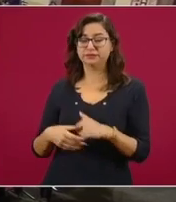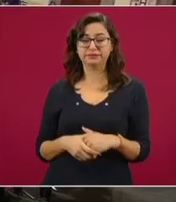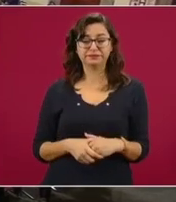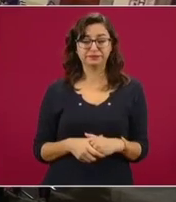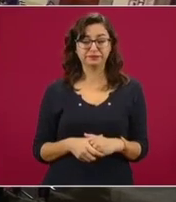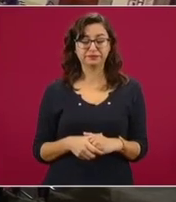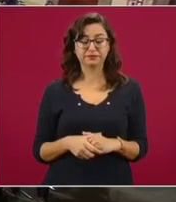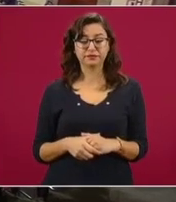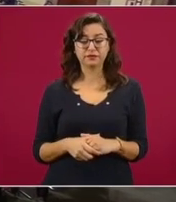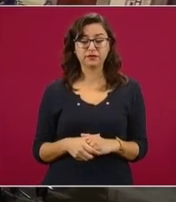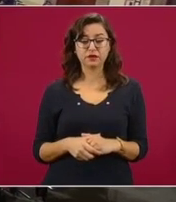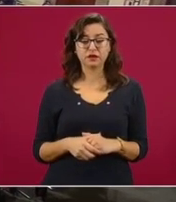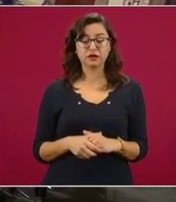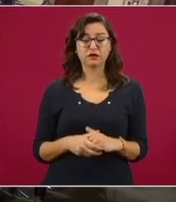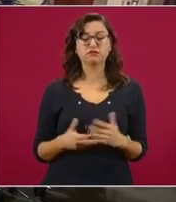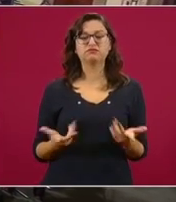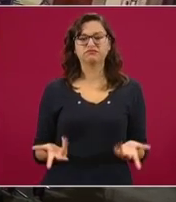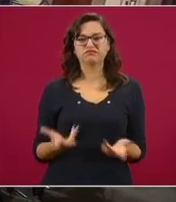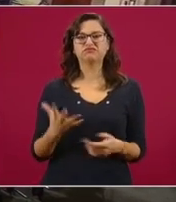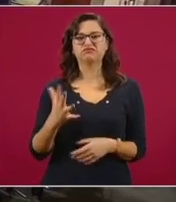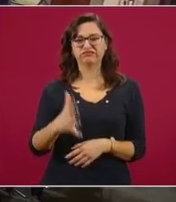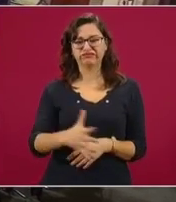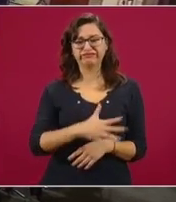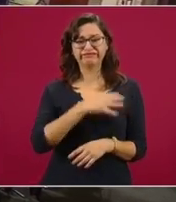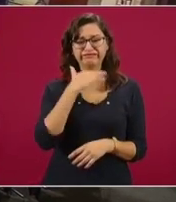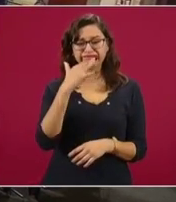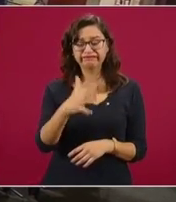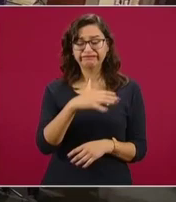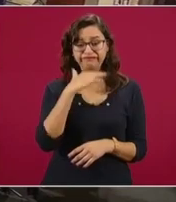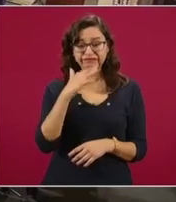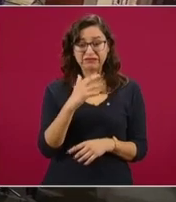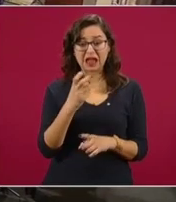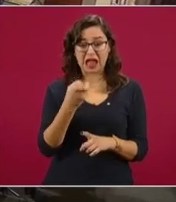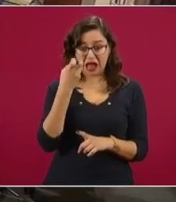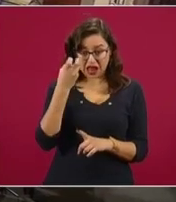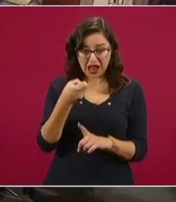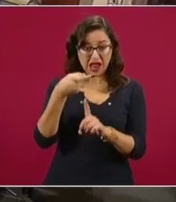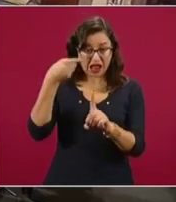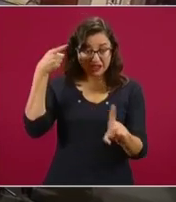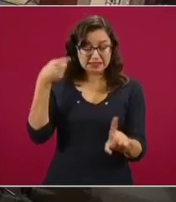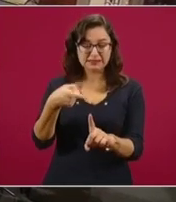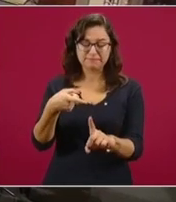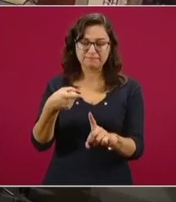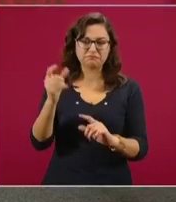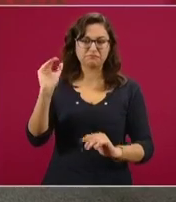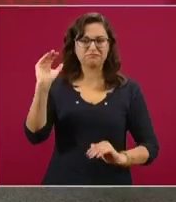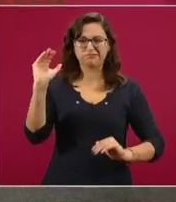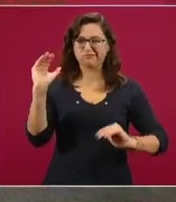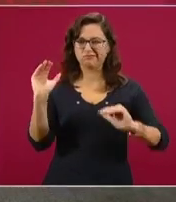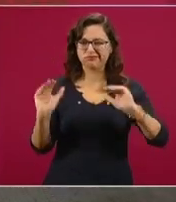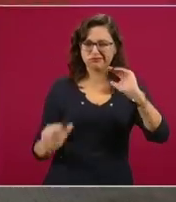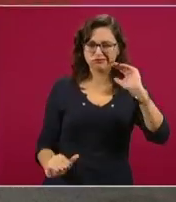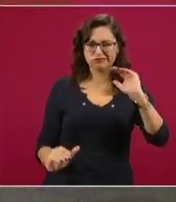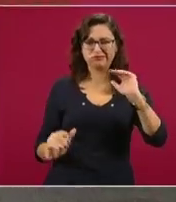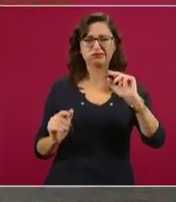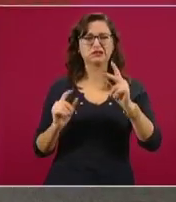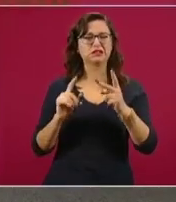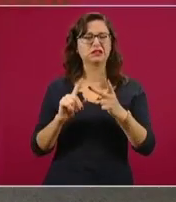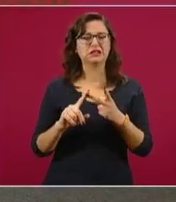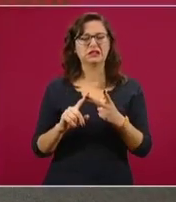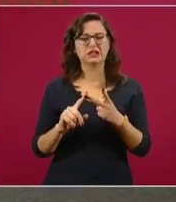y la corrupción es la causa principal de la desigualdad económica